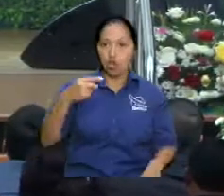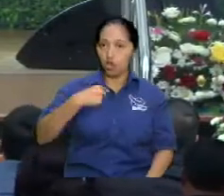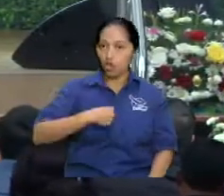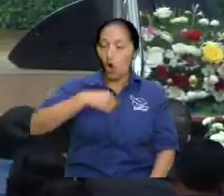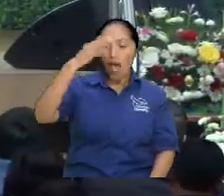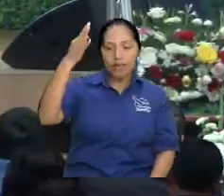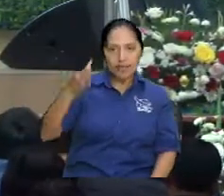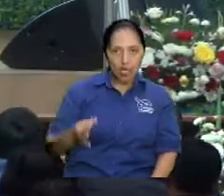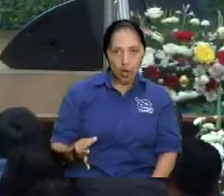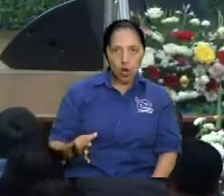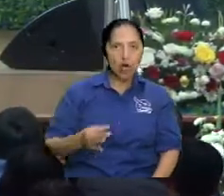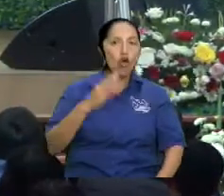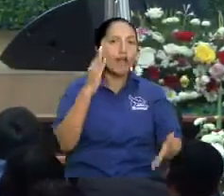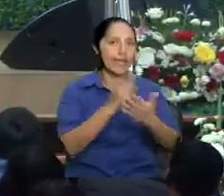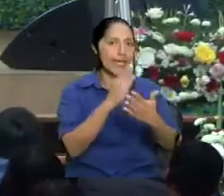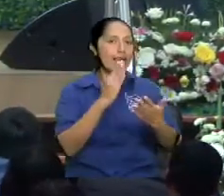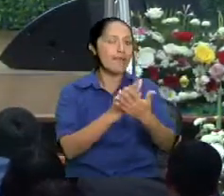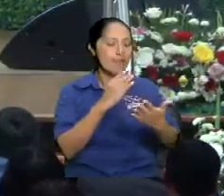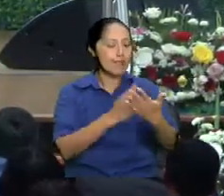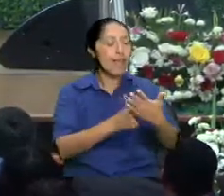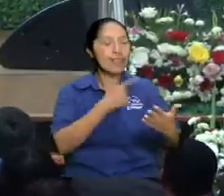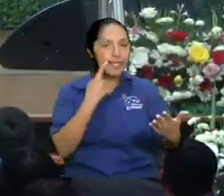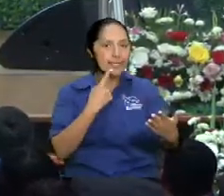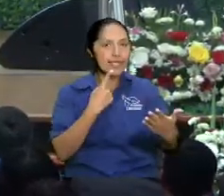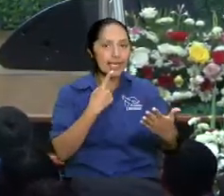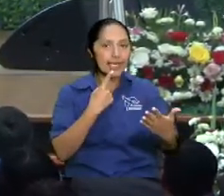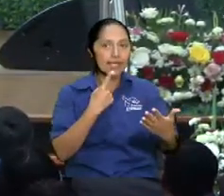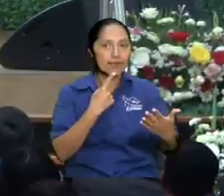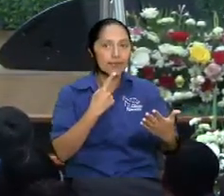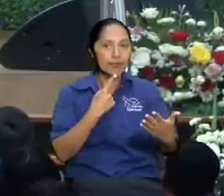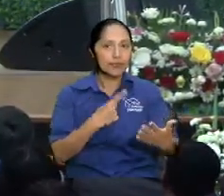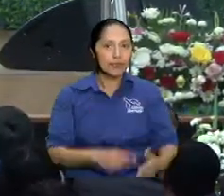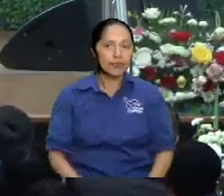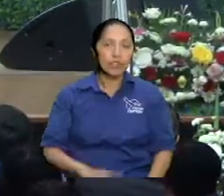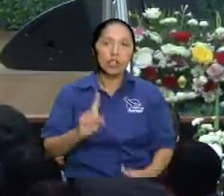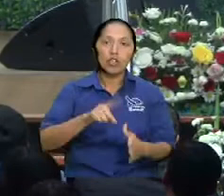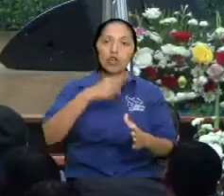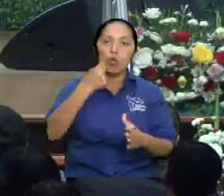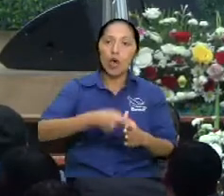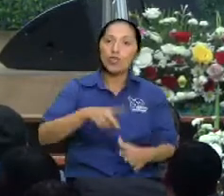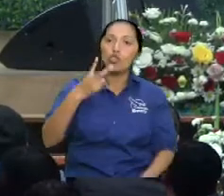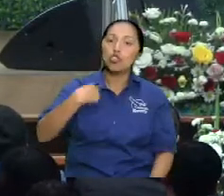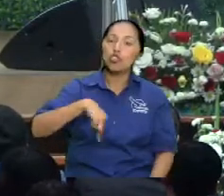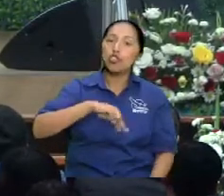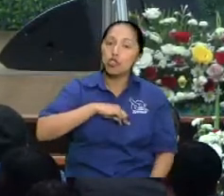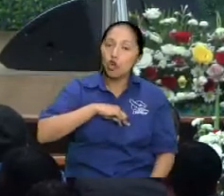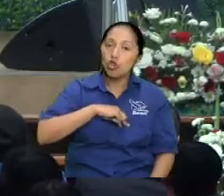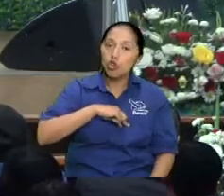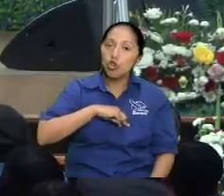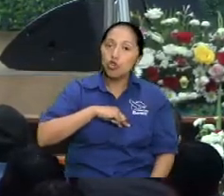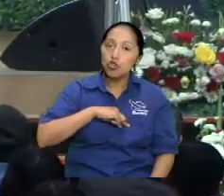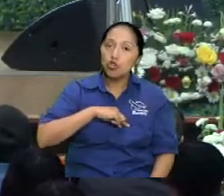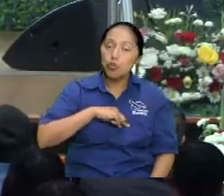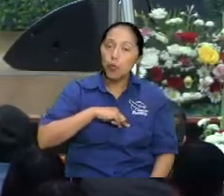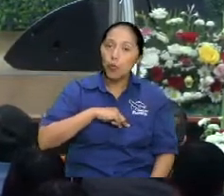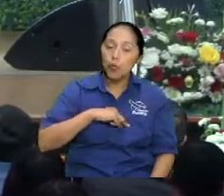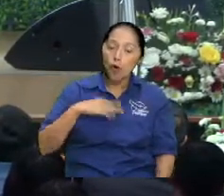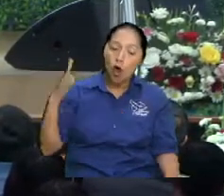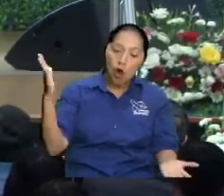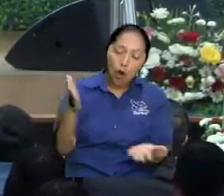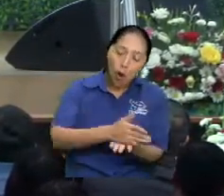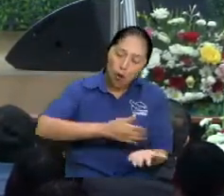principio bíblico, hermano, cuando uno logra dar con todo su